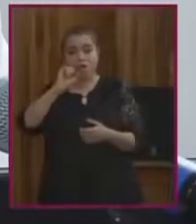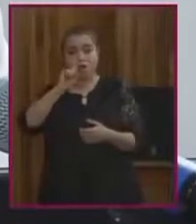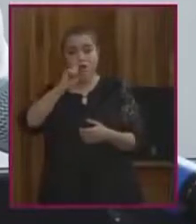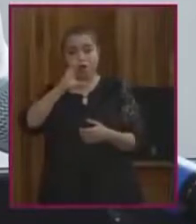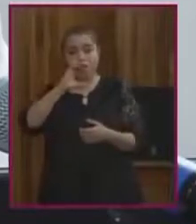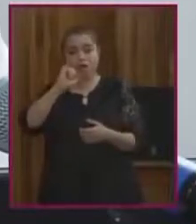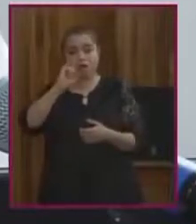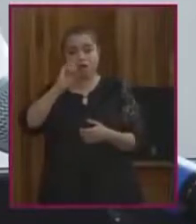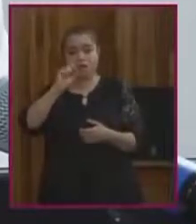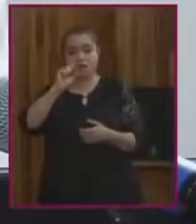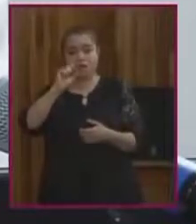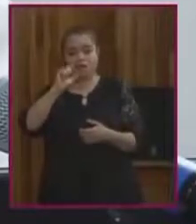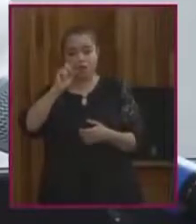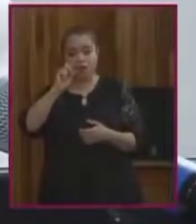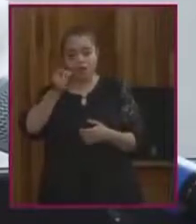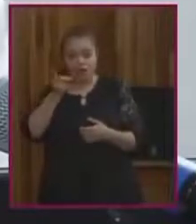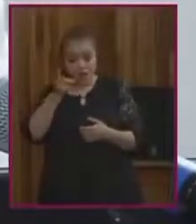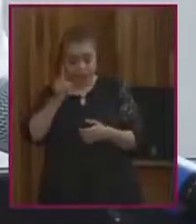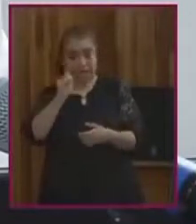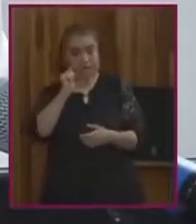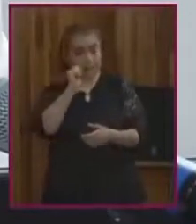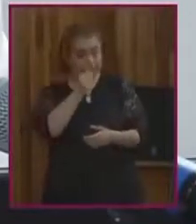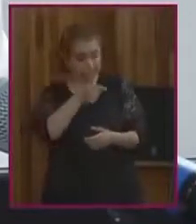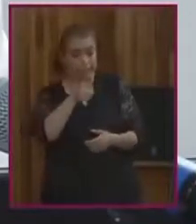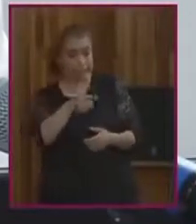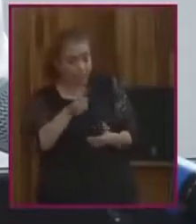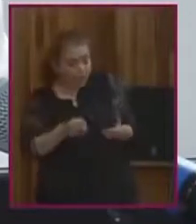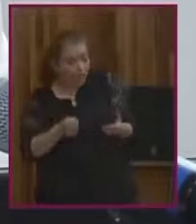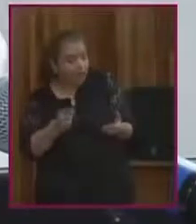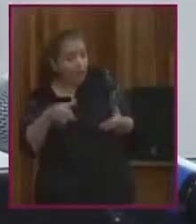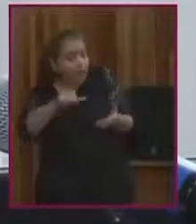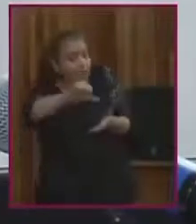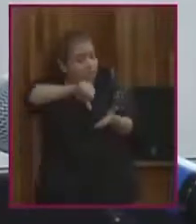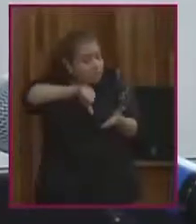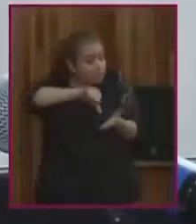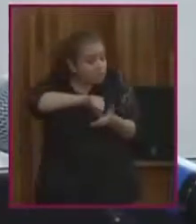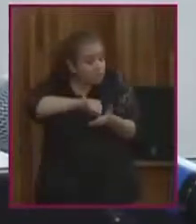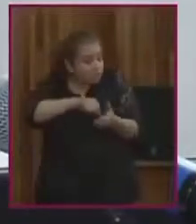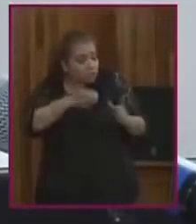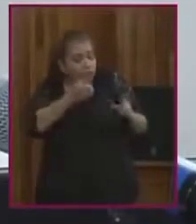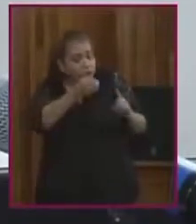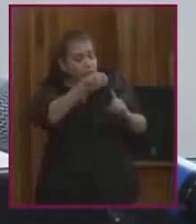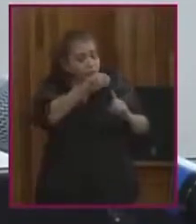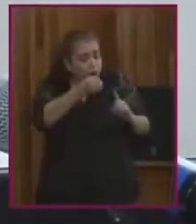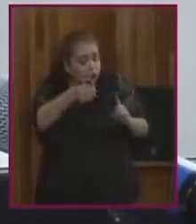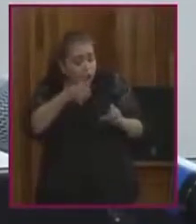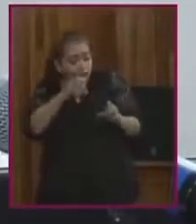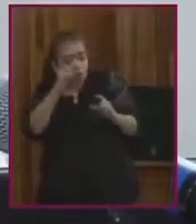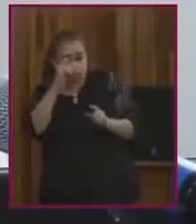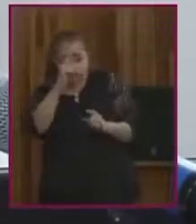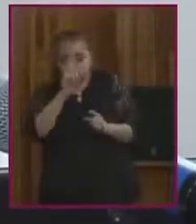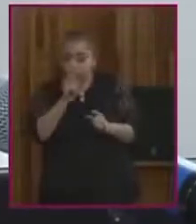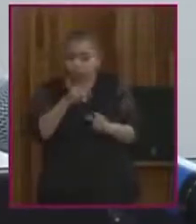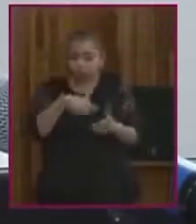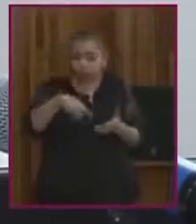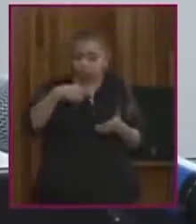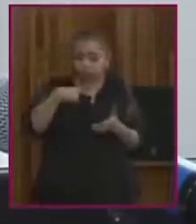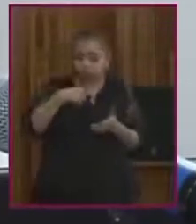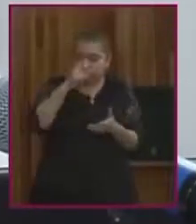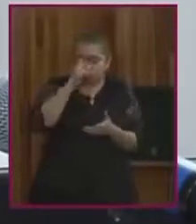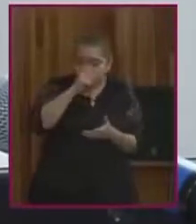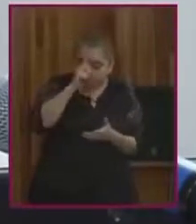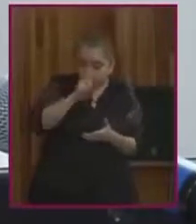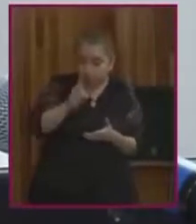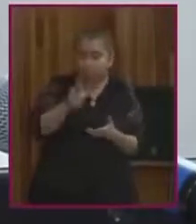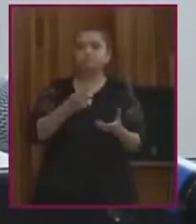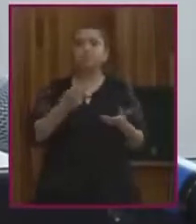orientación didáctica, porque está en el centro de la orientación didáctica de estos programas, se pretende que entren en diálogo